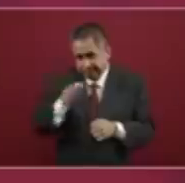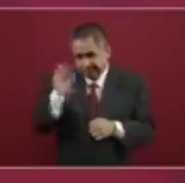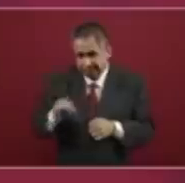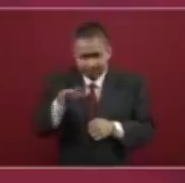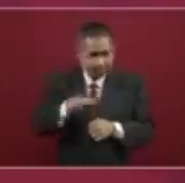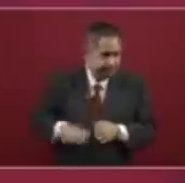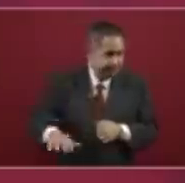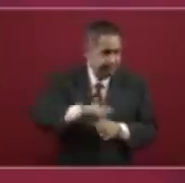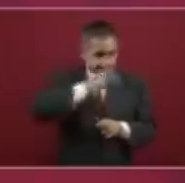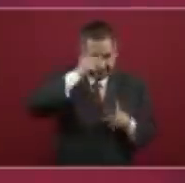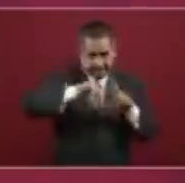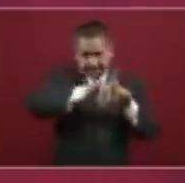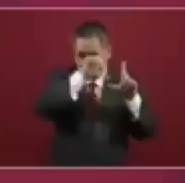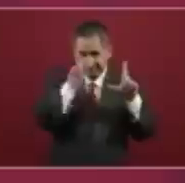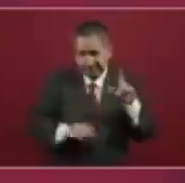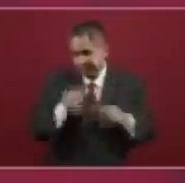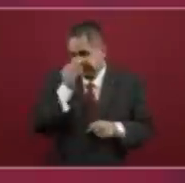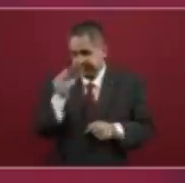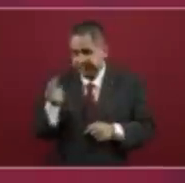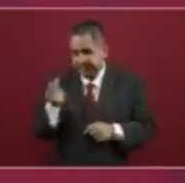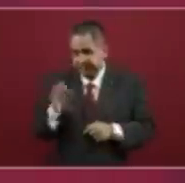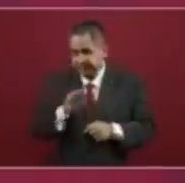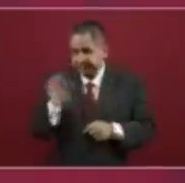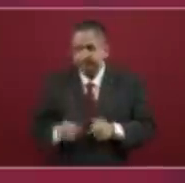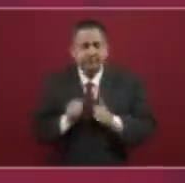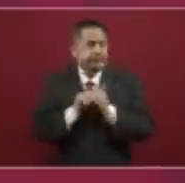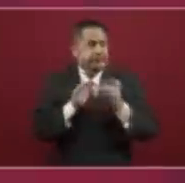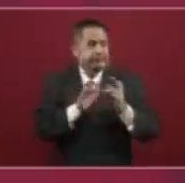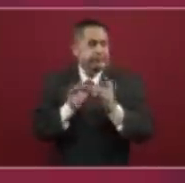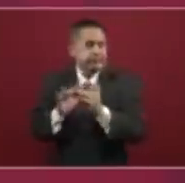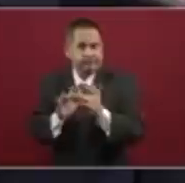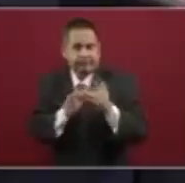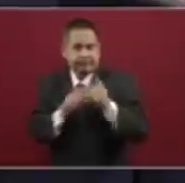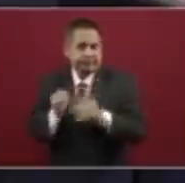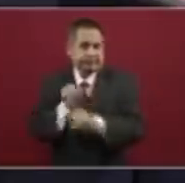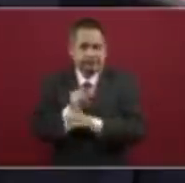territorio nacional está comunicado por internet.